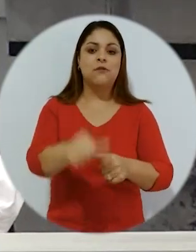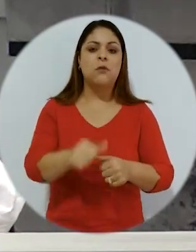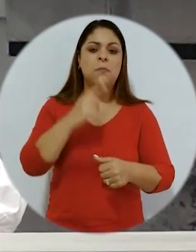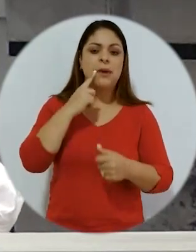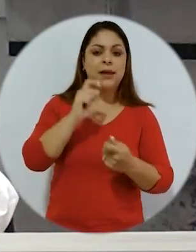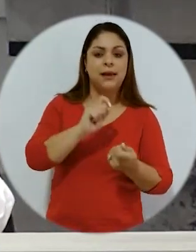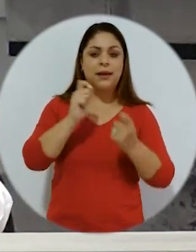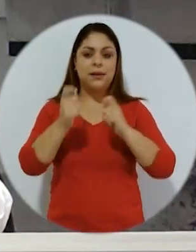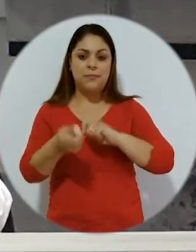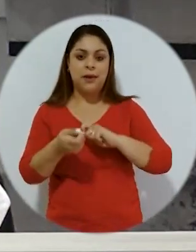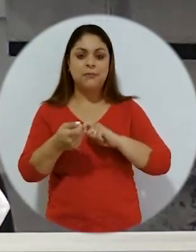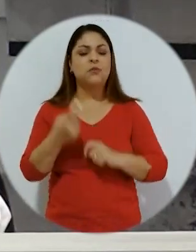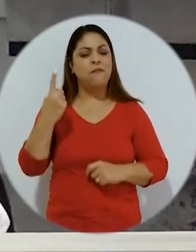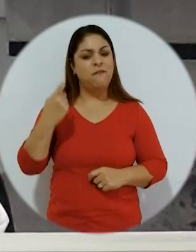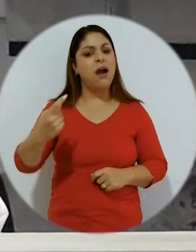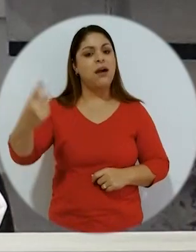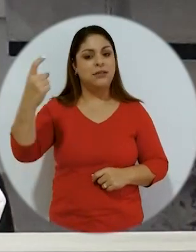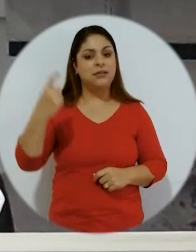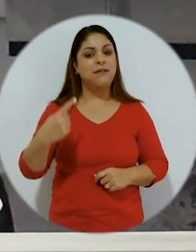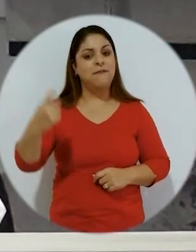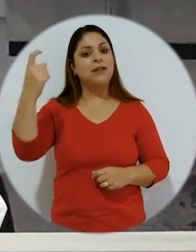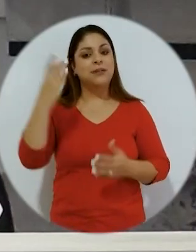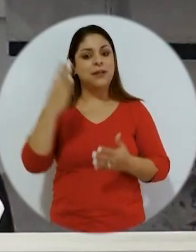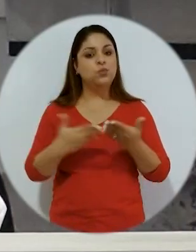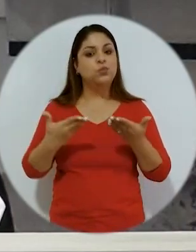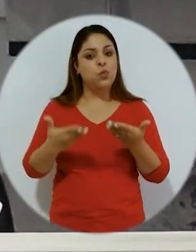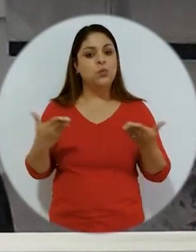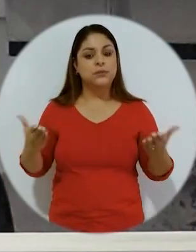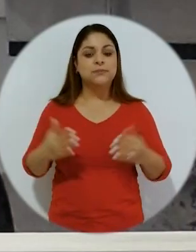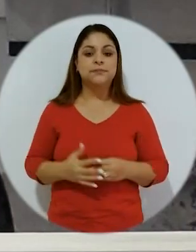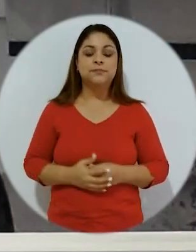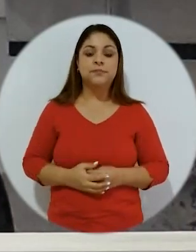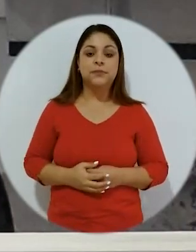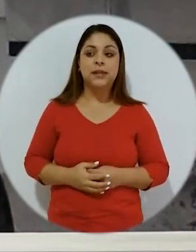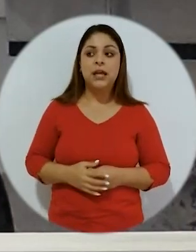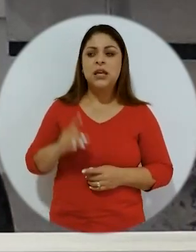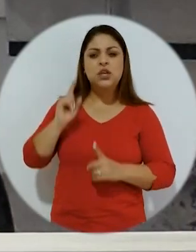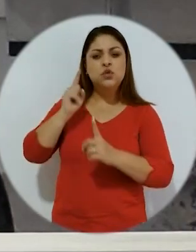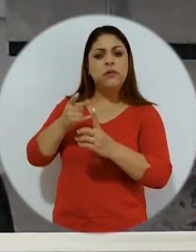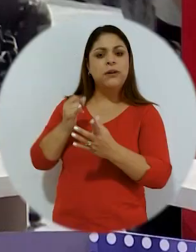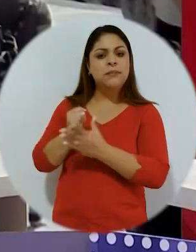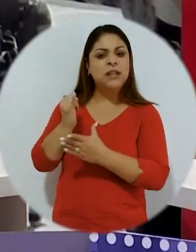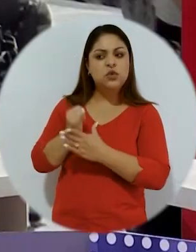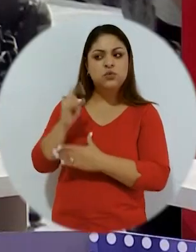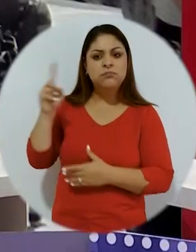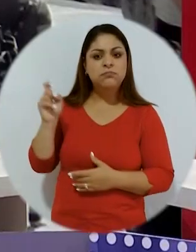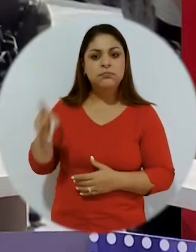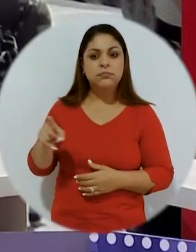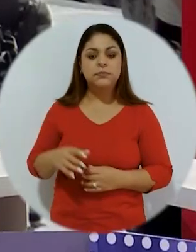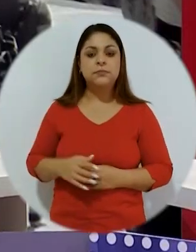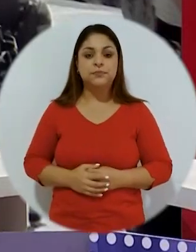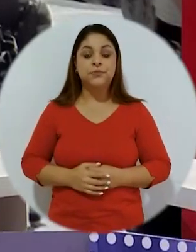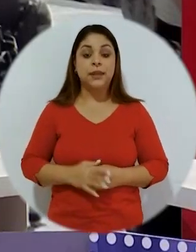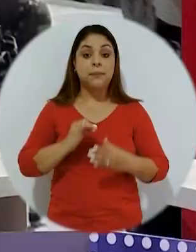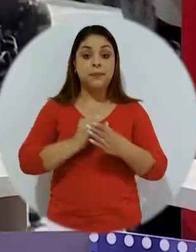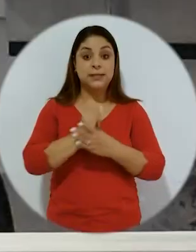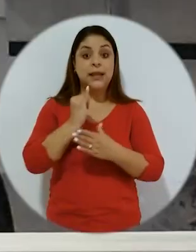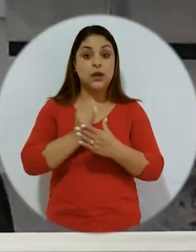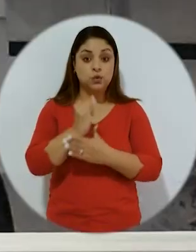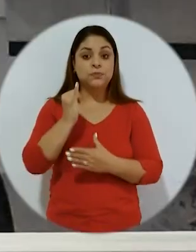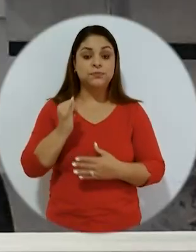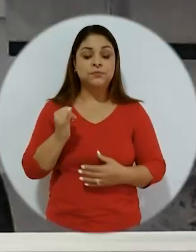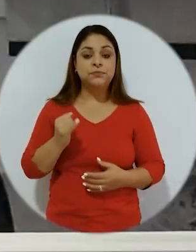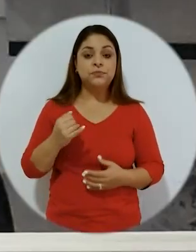haciendo un esfuerzo por modificar, pero todavía faltan algunas cosas por hacer. ¿Y en la línea de la investigación? En la línea